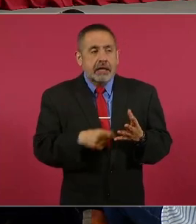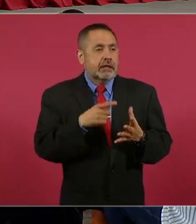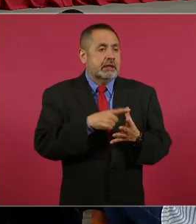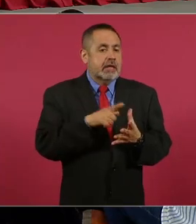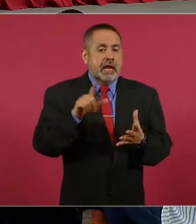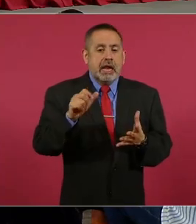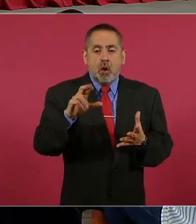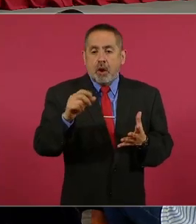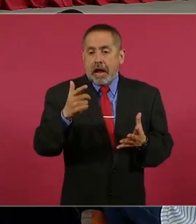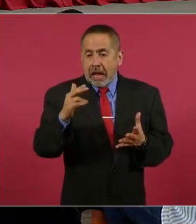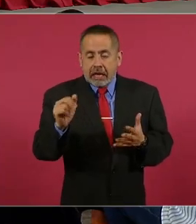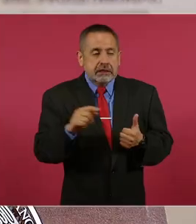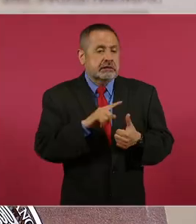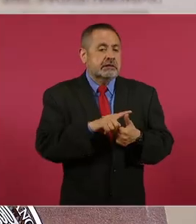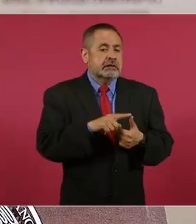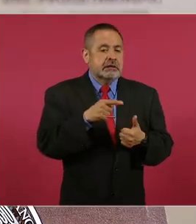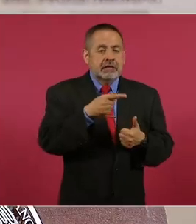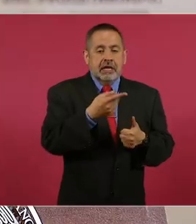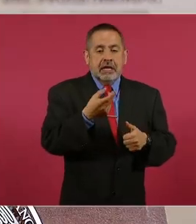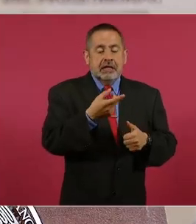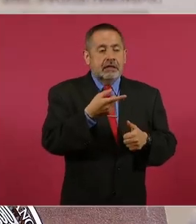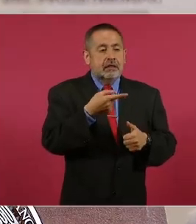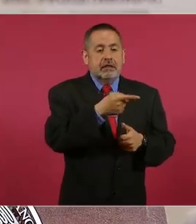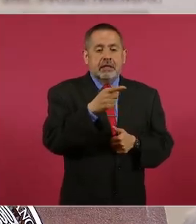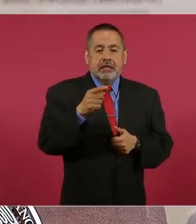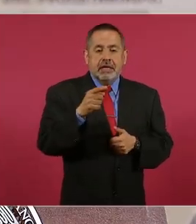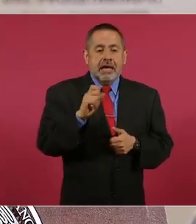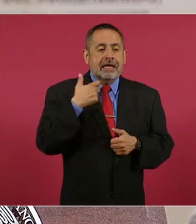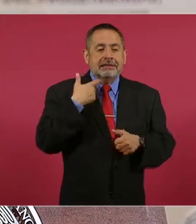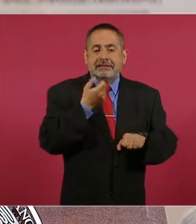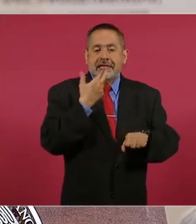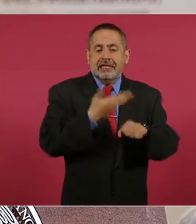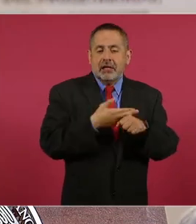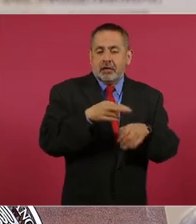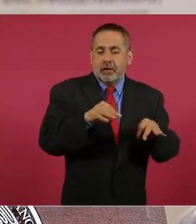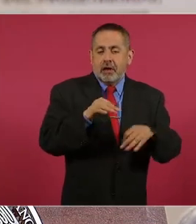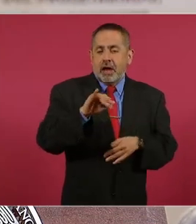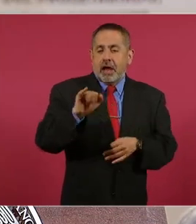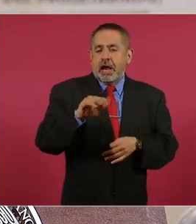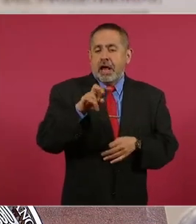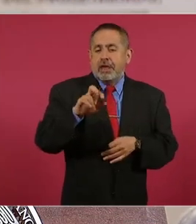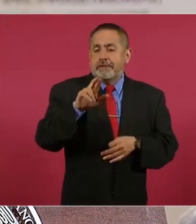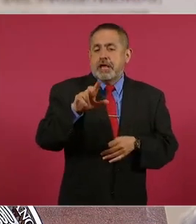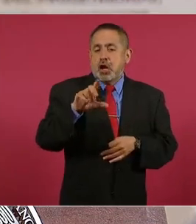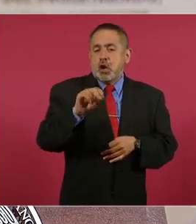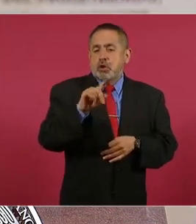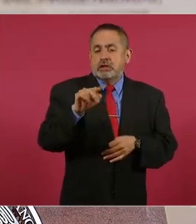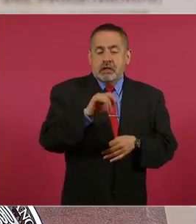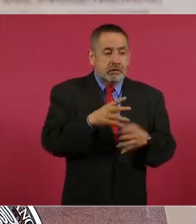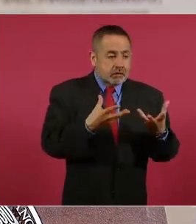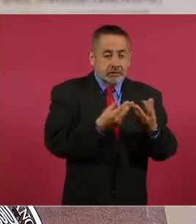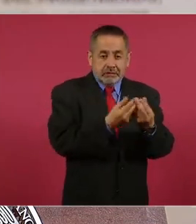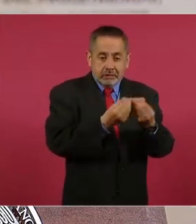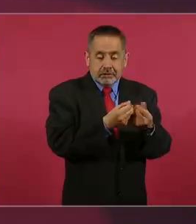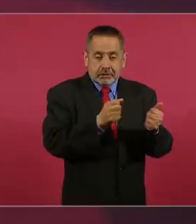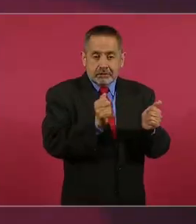Laura Garza, el exsecretario de Trabajo de Calderón, Javier Lozano, quien también es colaborador